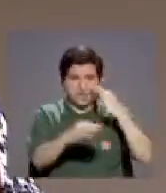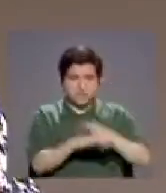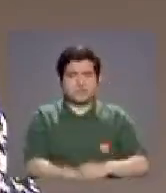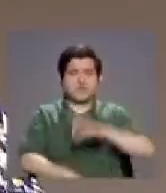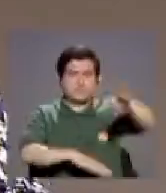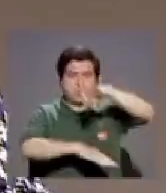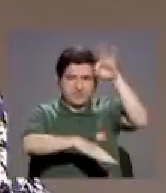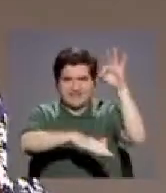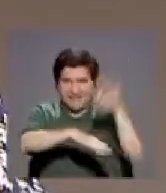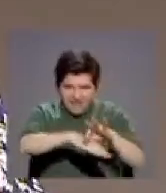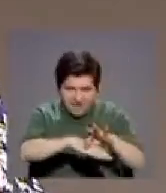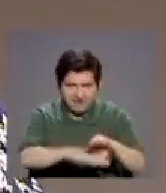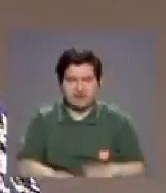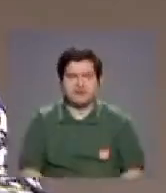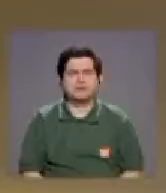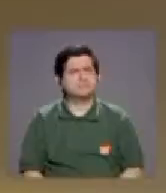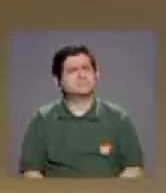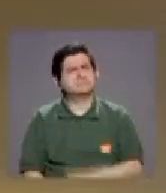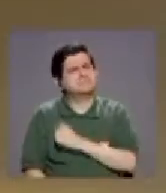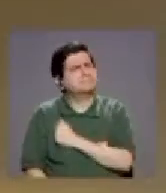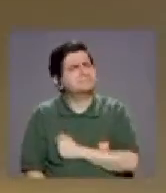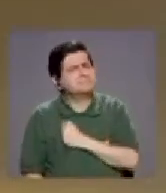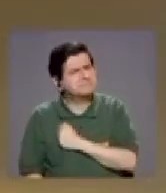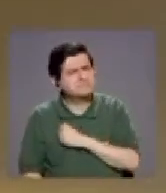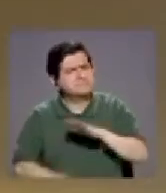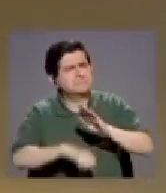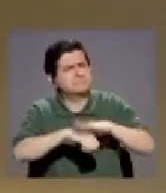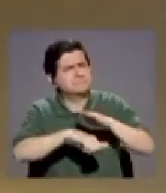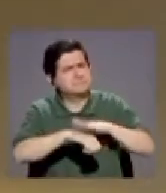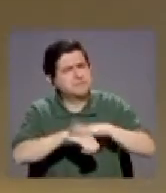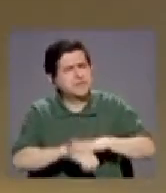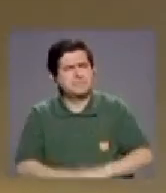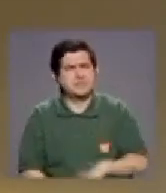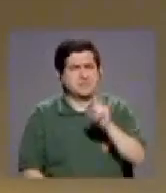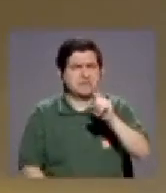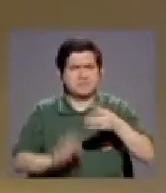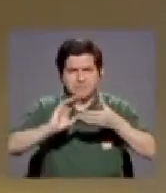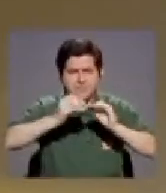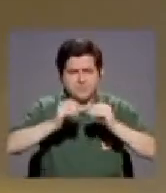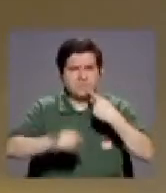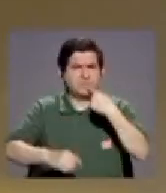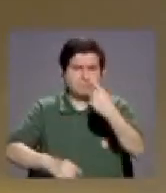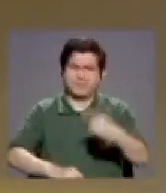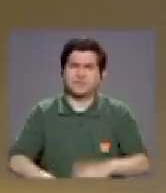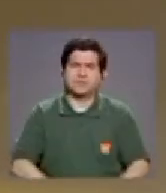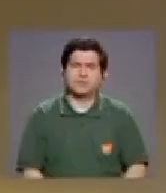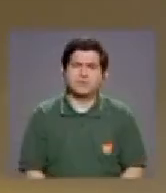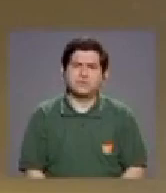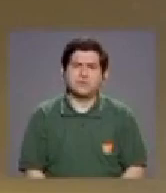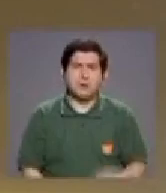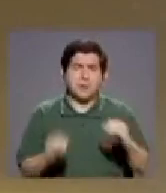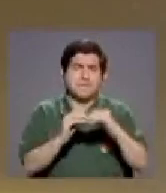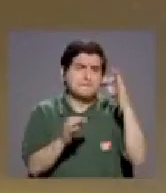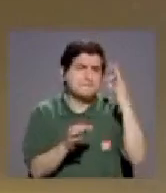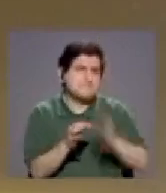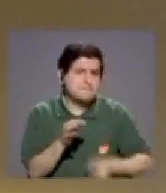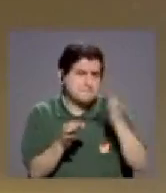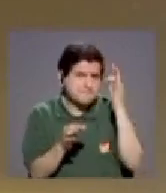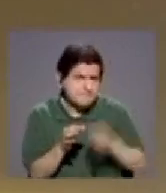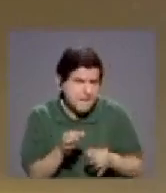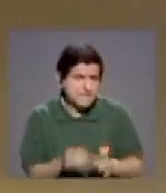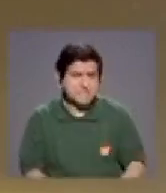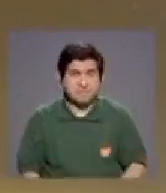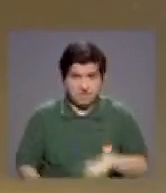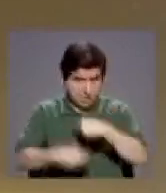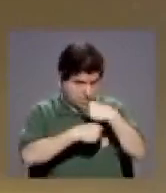que hay. La vacuna, por cierto, sí. Déjeme dar un pequeño datito. Es más sencilla, y corríjame